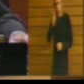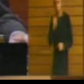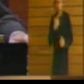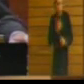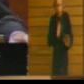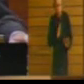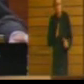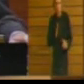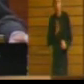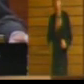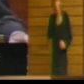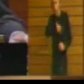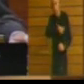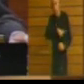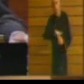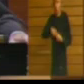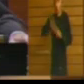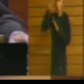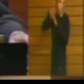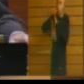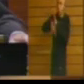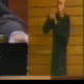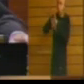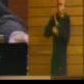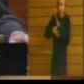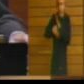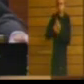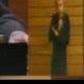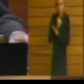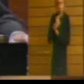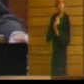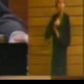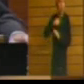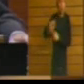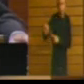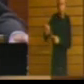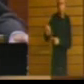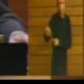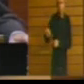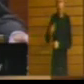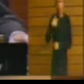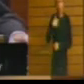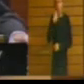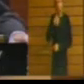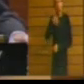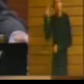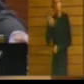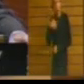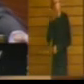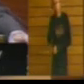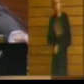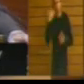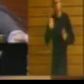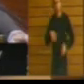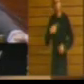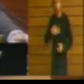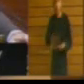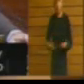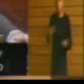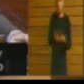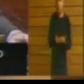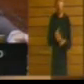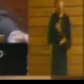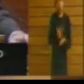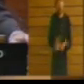ustedes capaces de incumplir las normas que ustedes mismos se han dado. Y eso lo denunciamos el año pasado. Y eso es lo que pedimos y